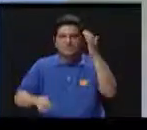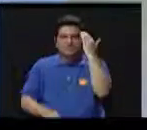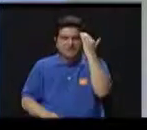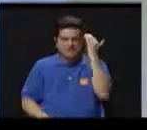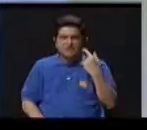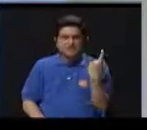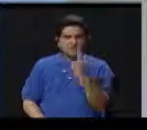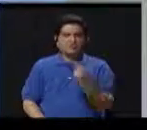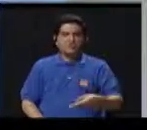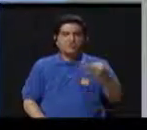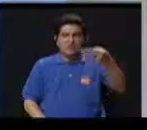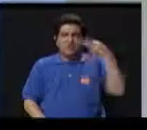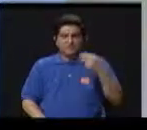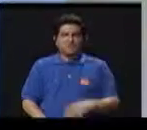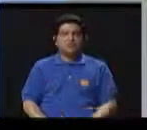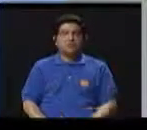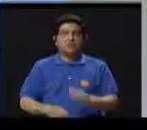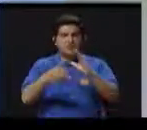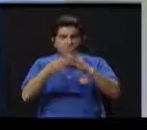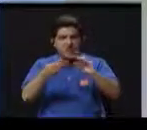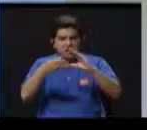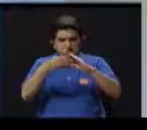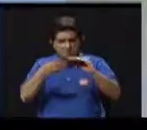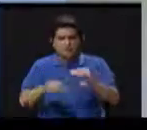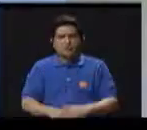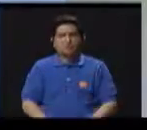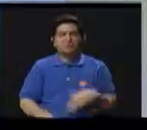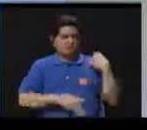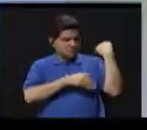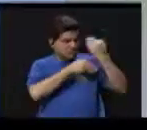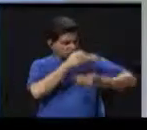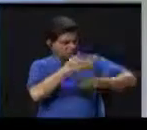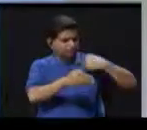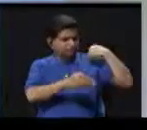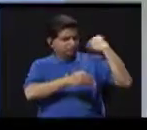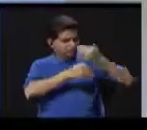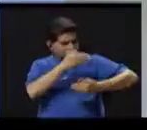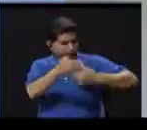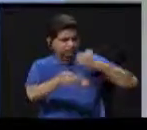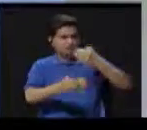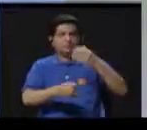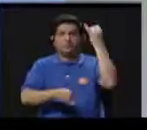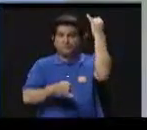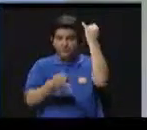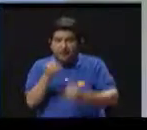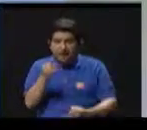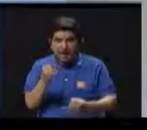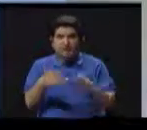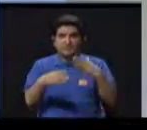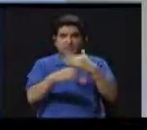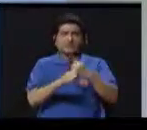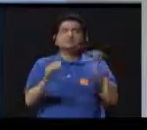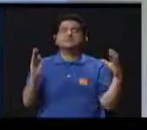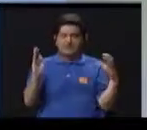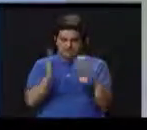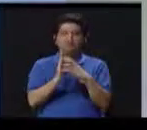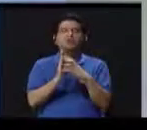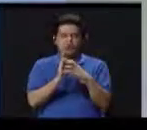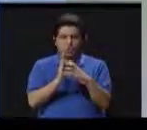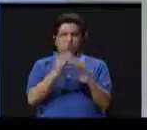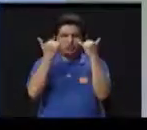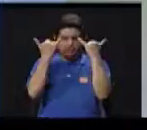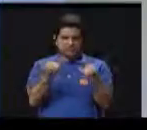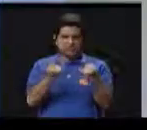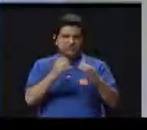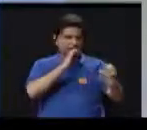las historias. Como en todo documental, esto fue evolucionando. Al final realizamos sí, un guión,